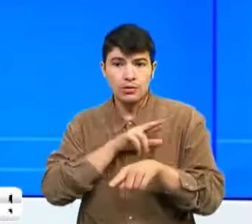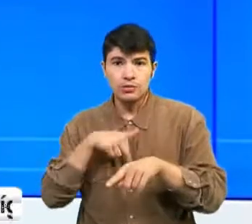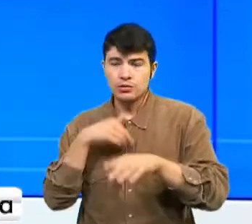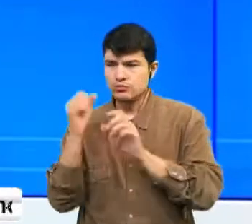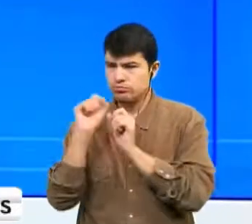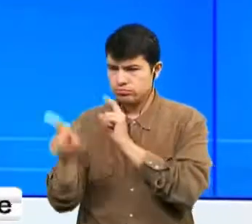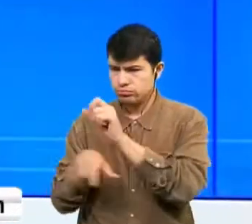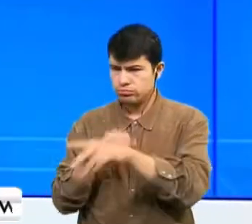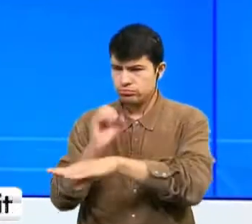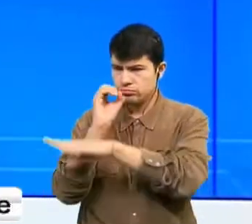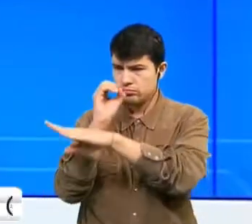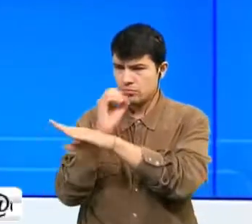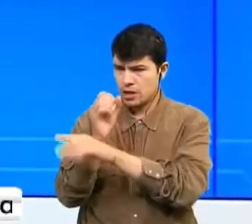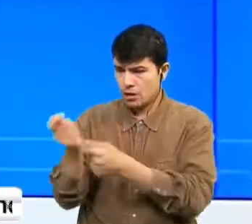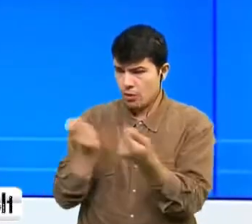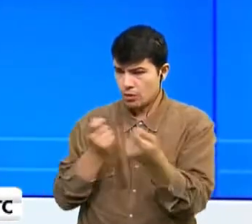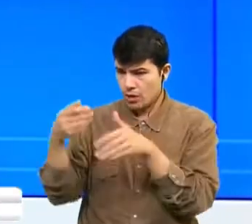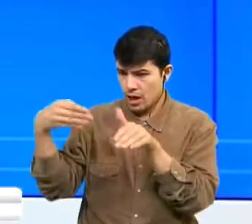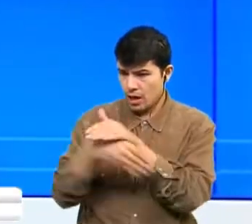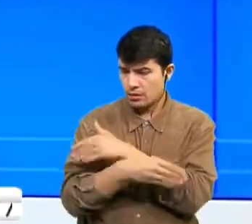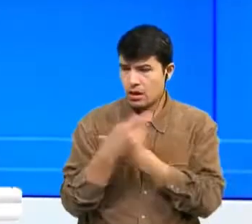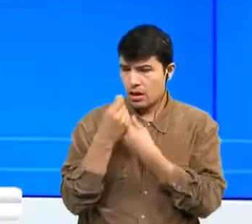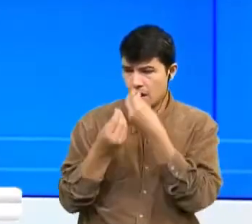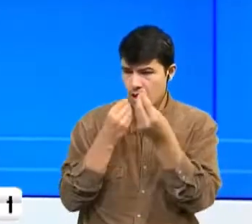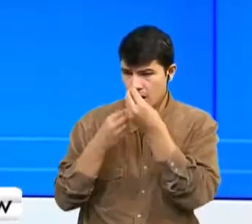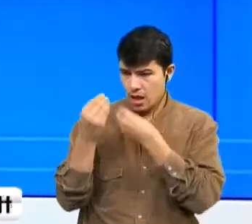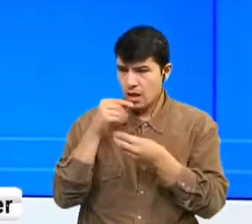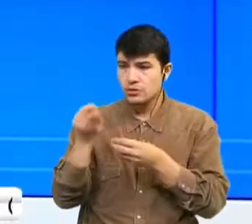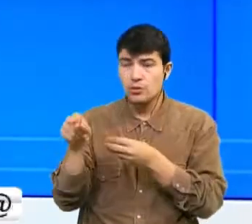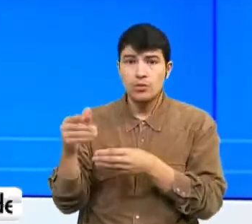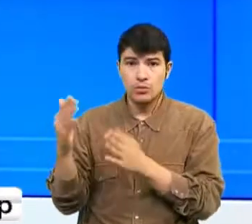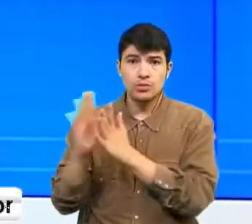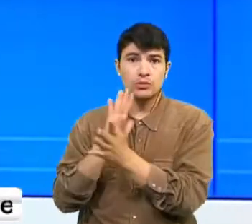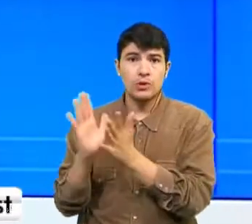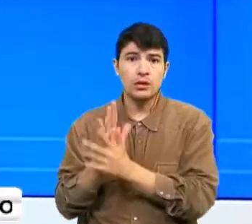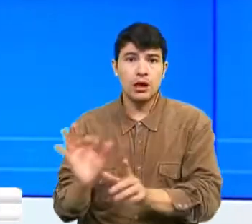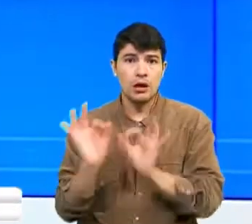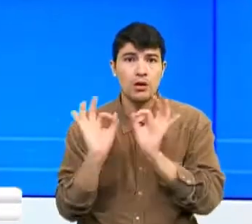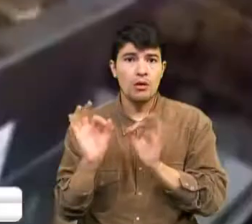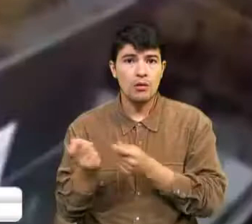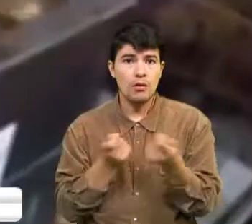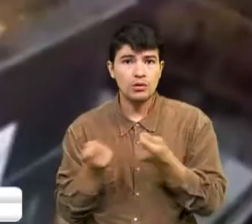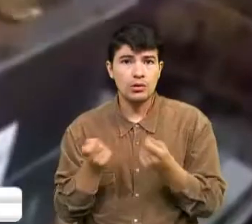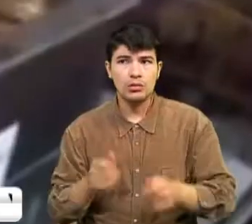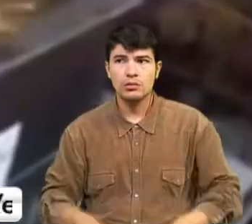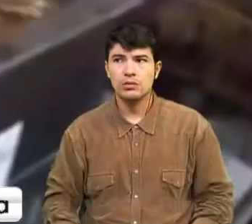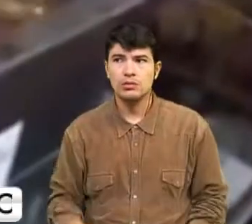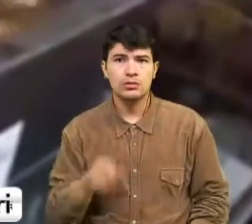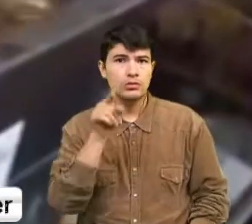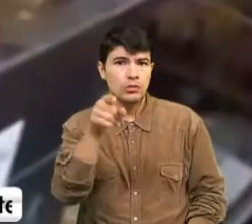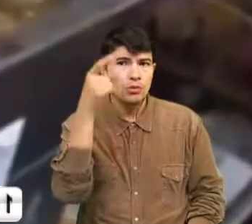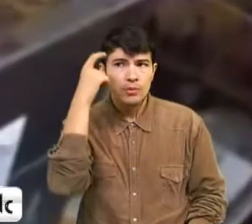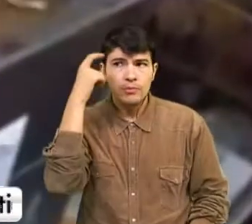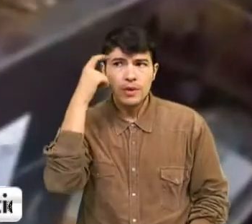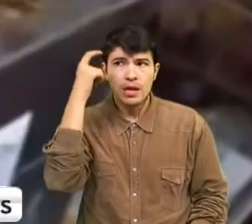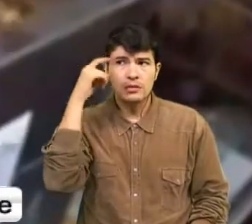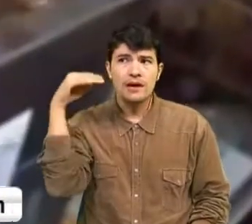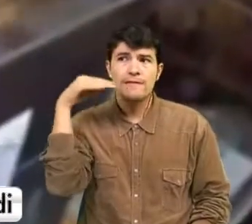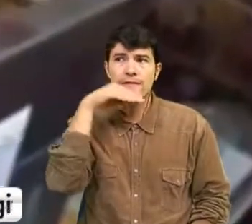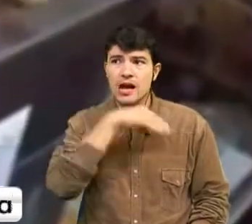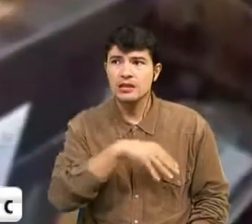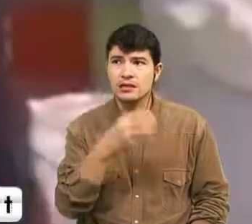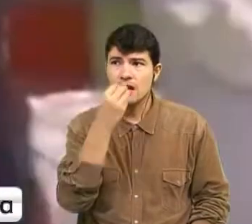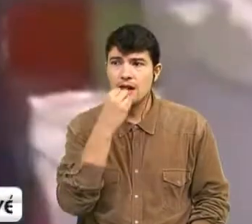que controlan la llegada de alimentos y uno de ellos nos contó sobre sus controles de calidad. Si usted piensa que la falsificación de alimentos